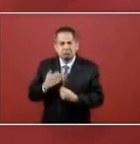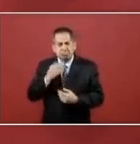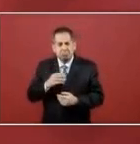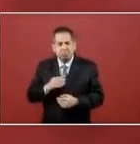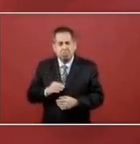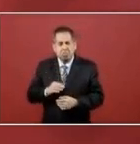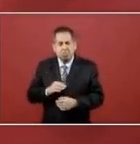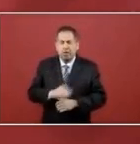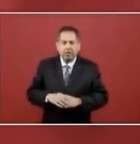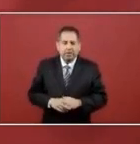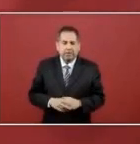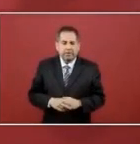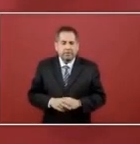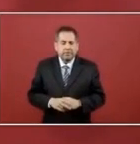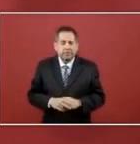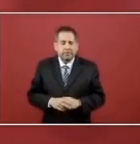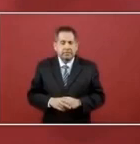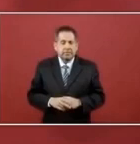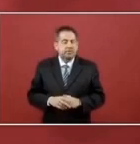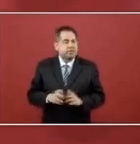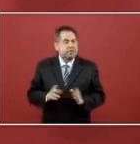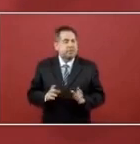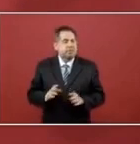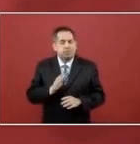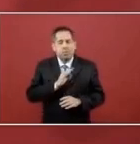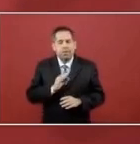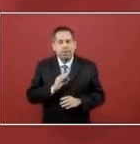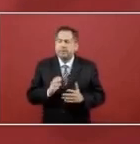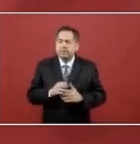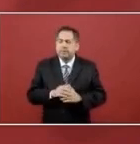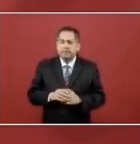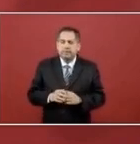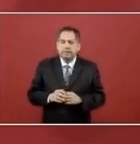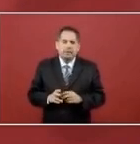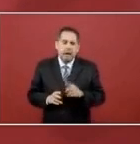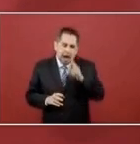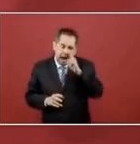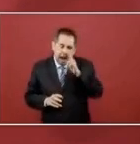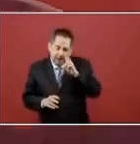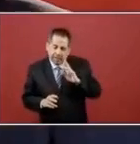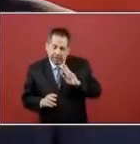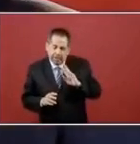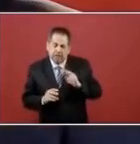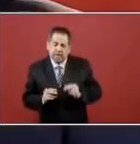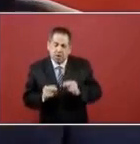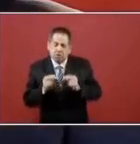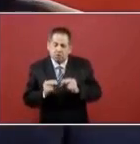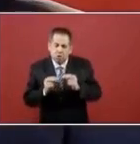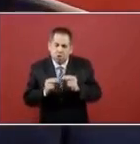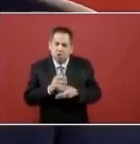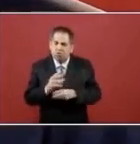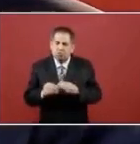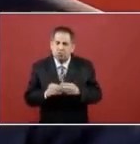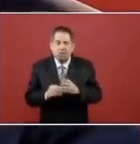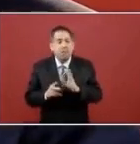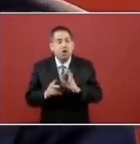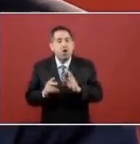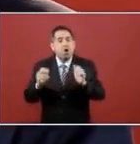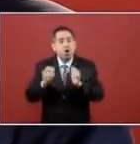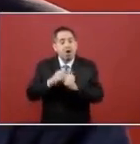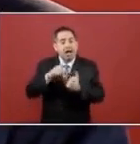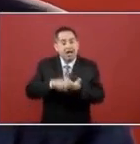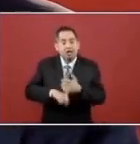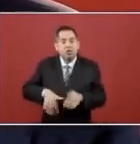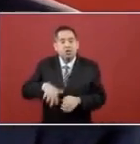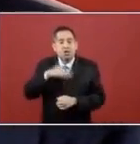Pero claro, se puede tratar del mejor negocio del mundo, pero con la